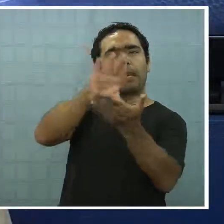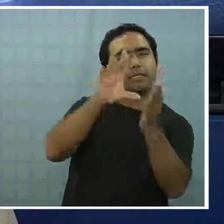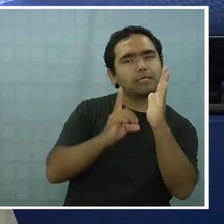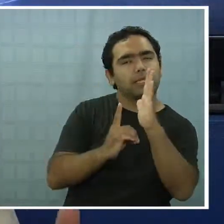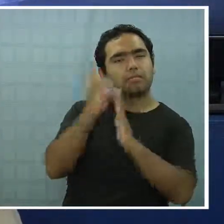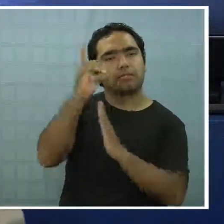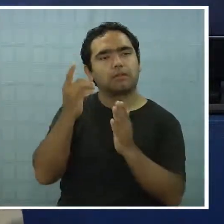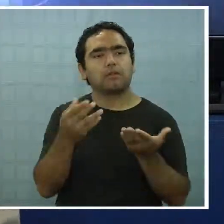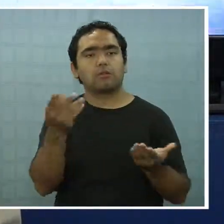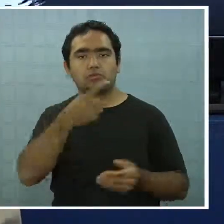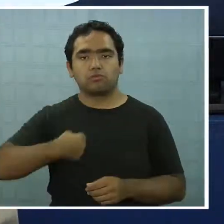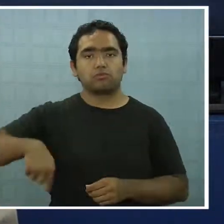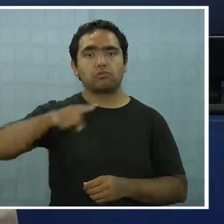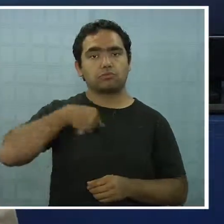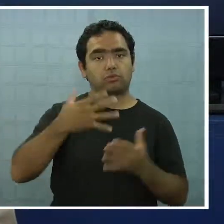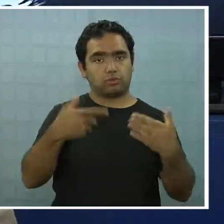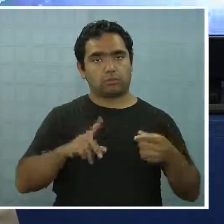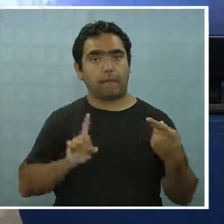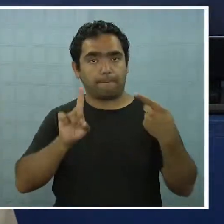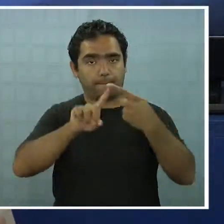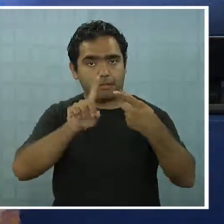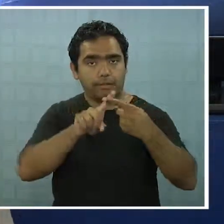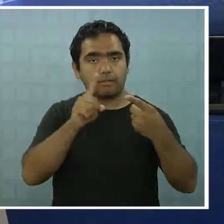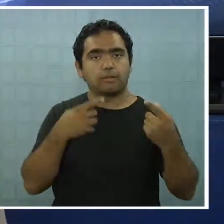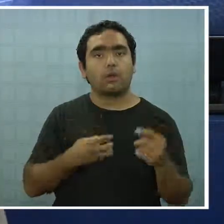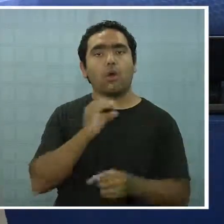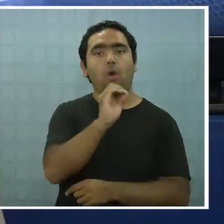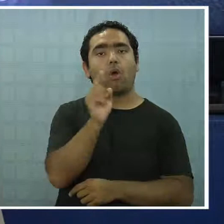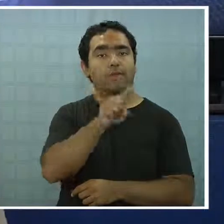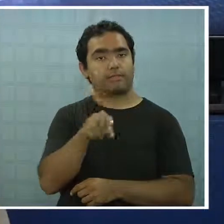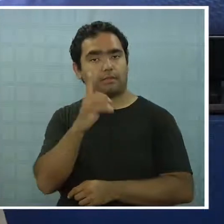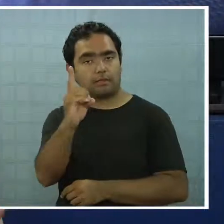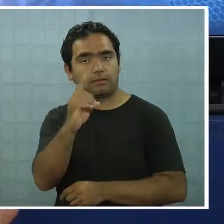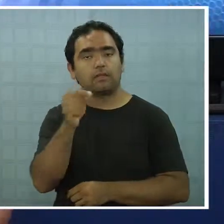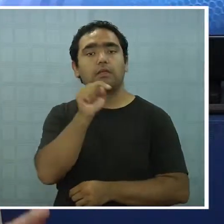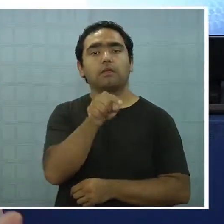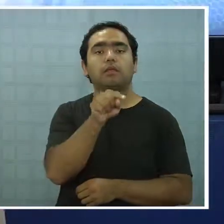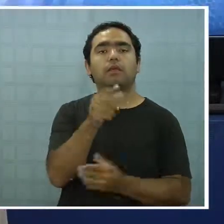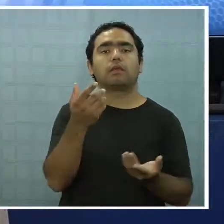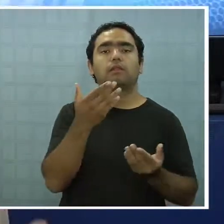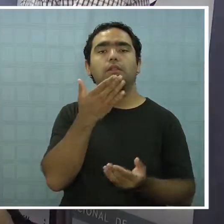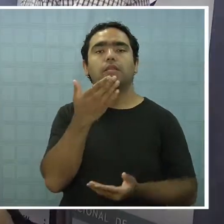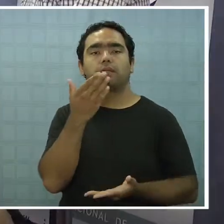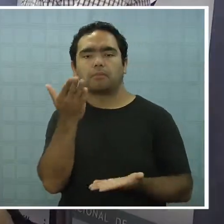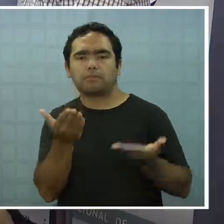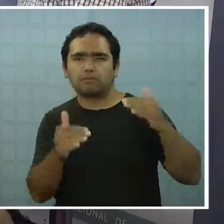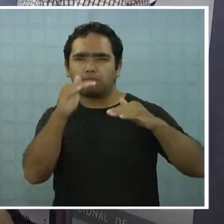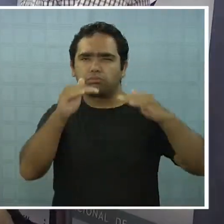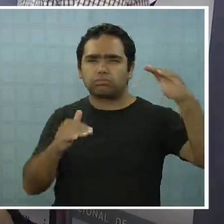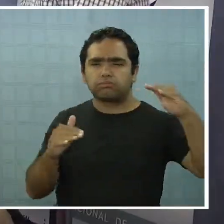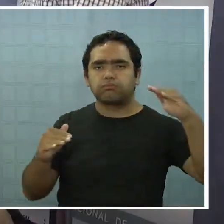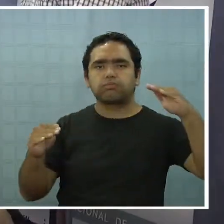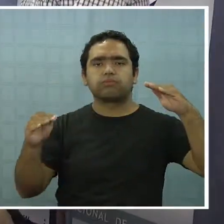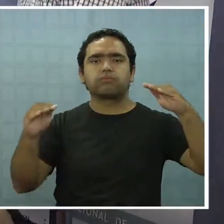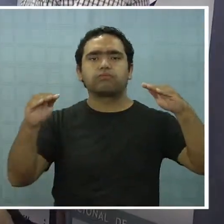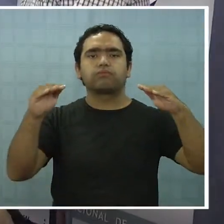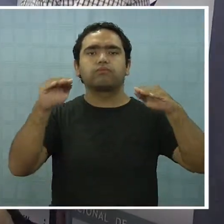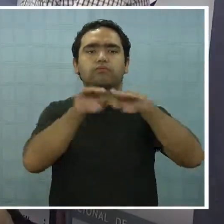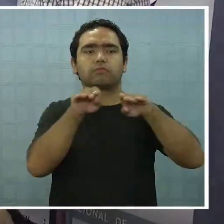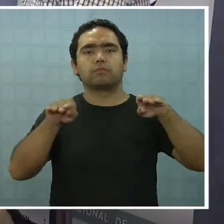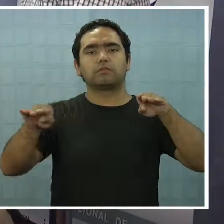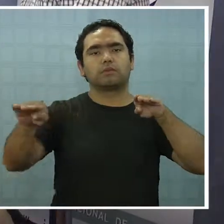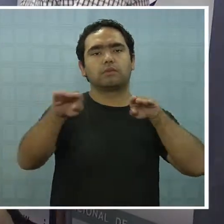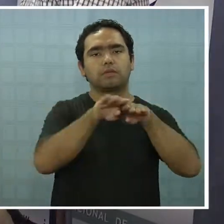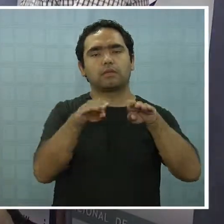desarrollados, donde nosotros somos parte, por ejemplo, como la OECD. Y con esto estamos haciendo una suerte de mayor homologación, digamos, elevando el impuesto al